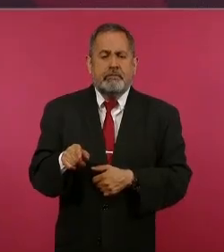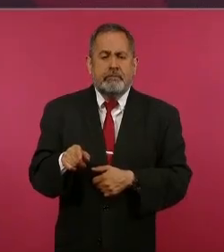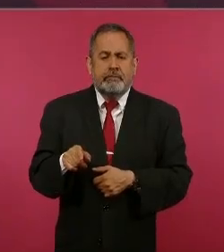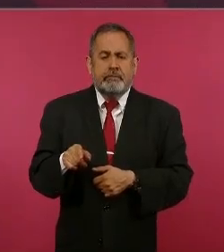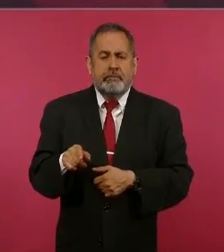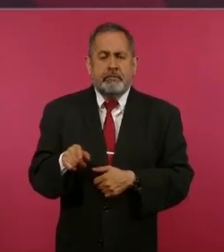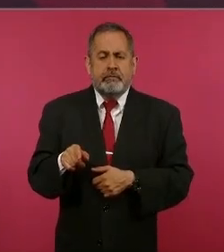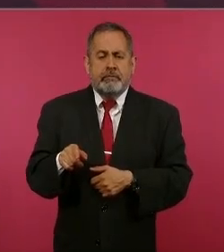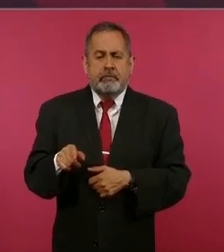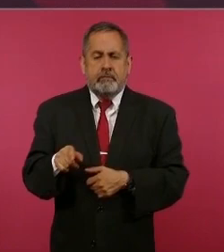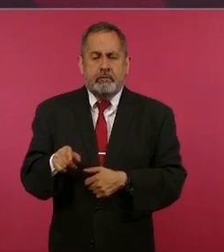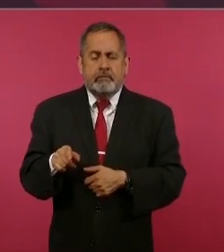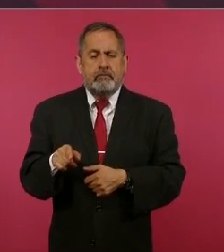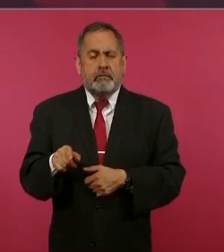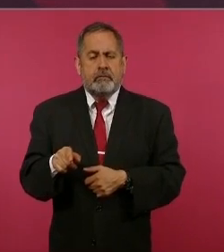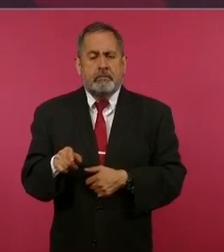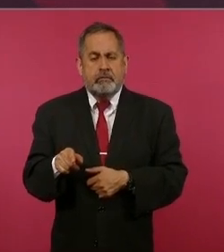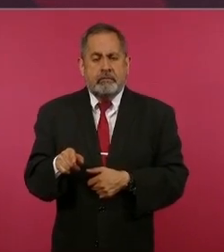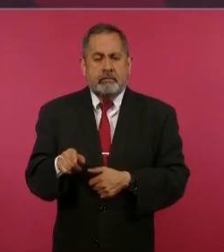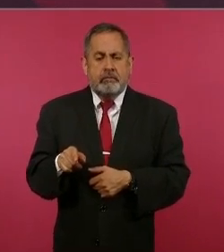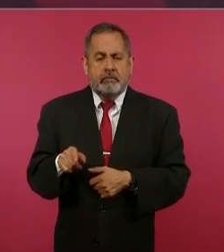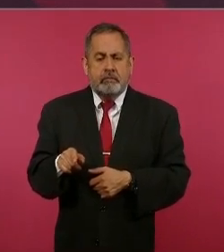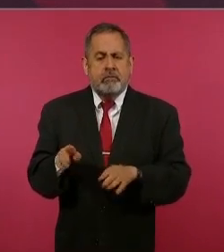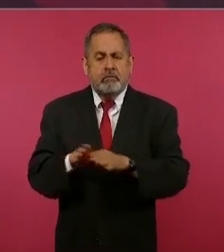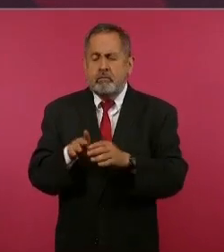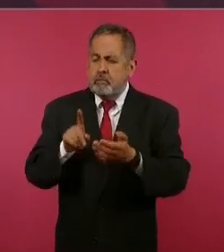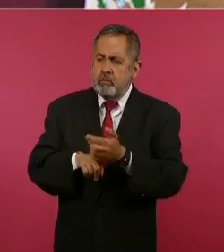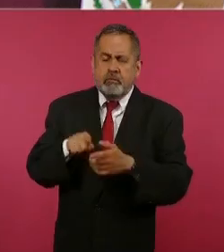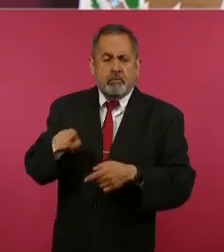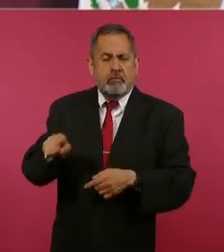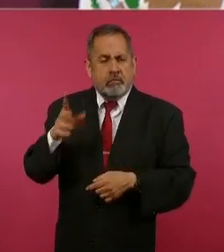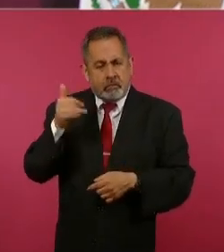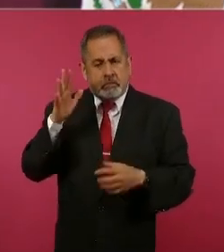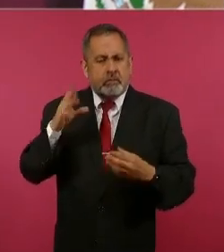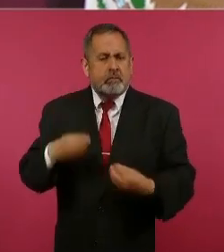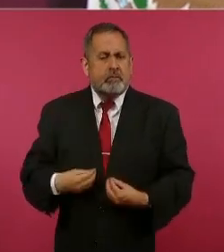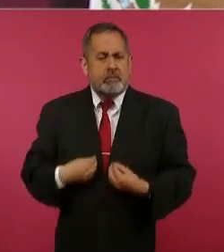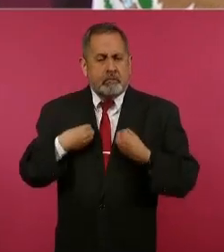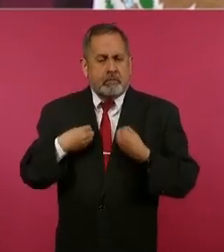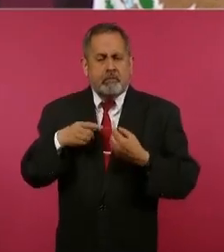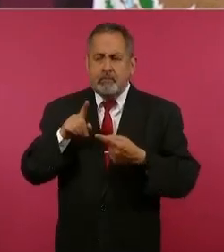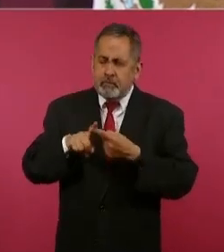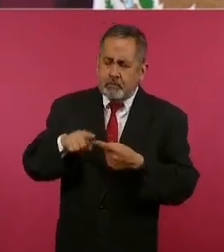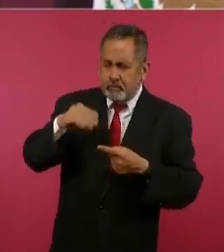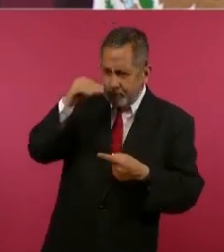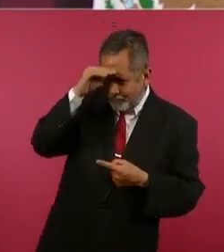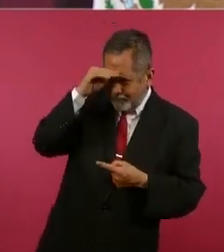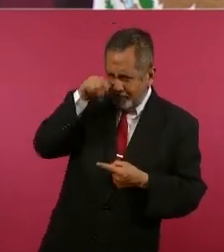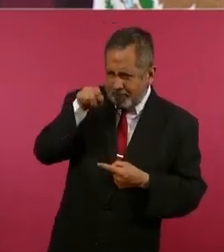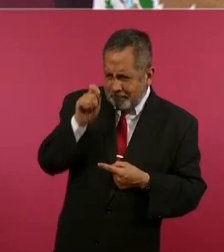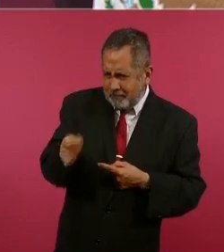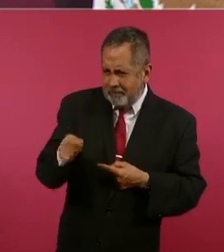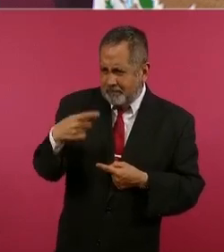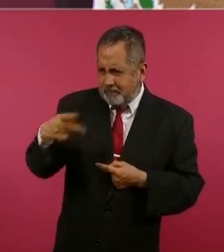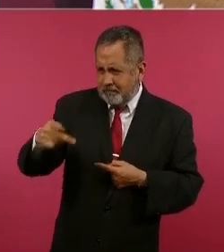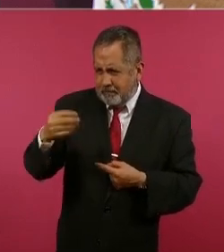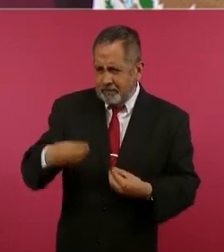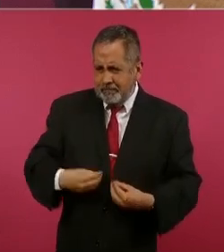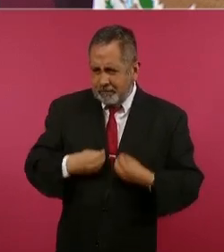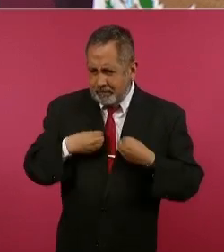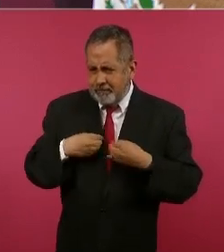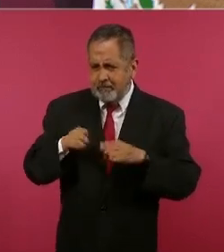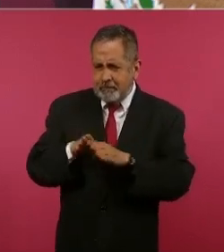la forma de vida y de pensar de